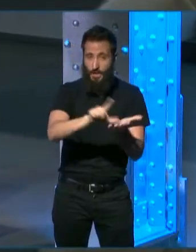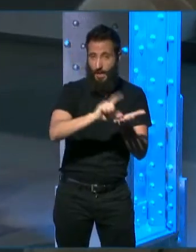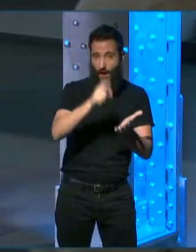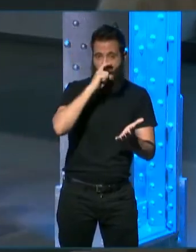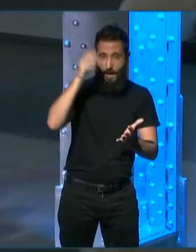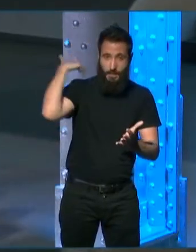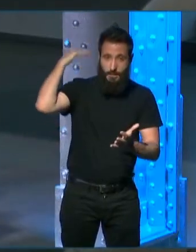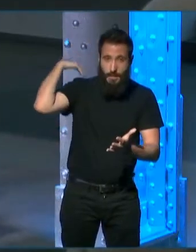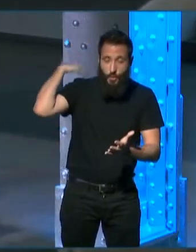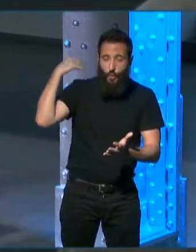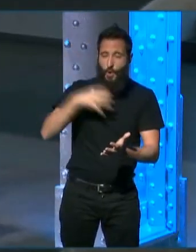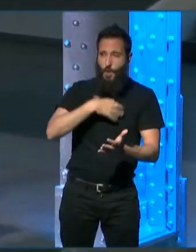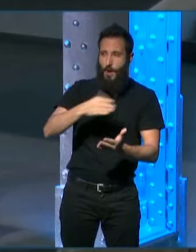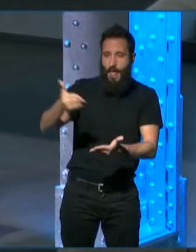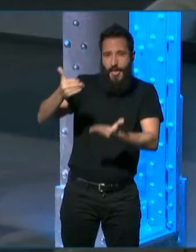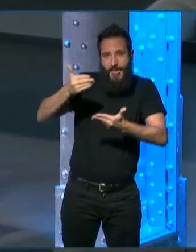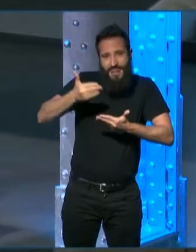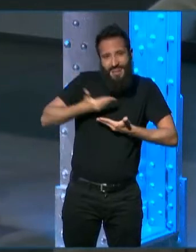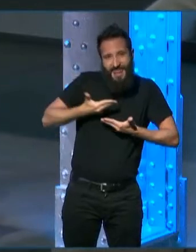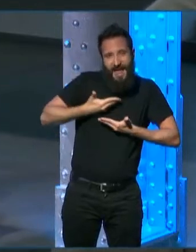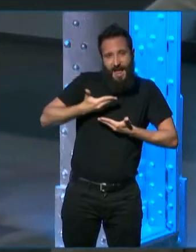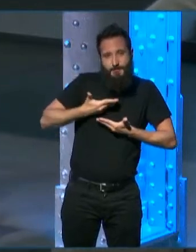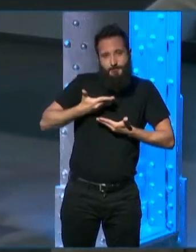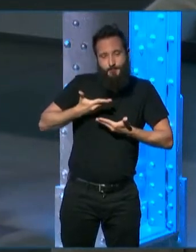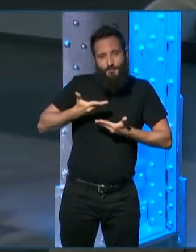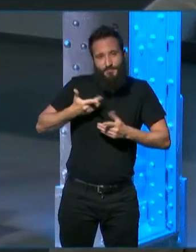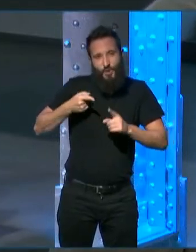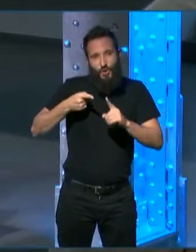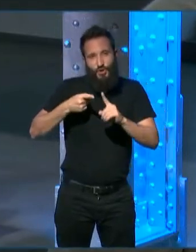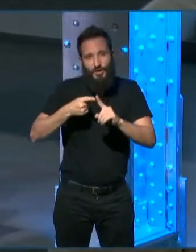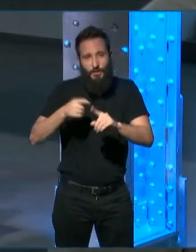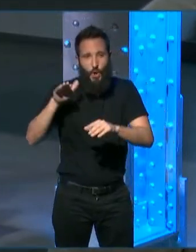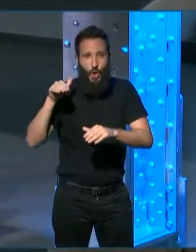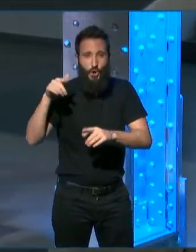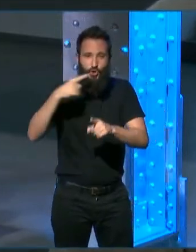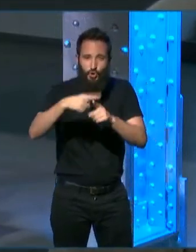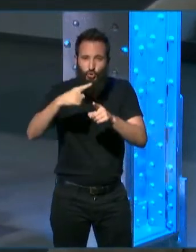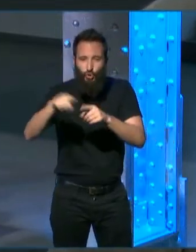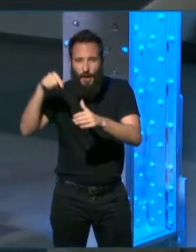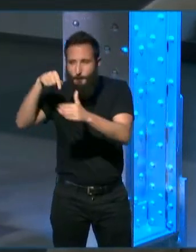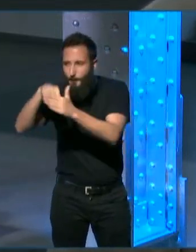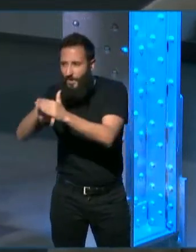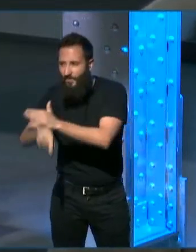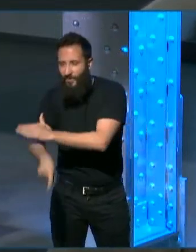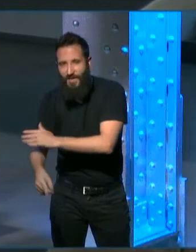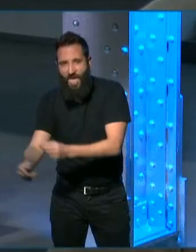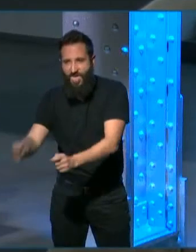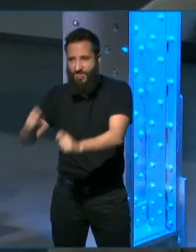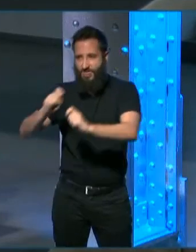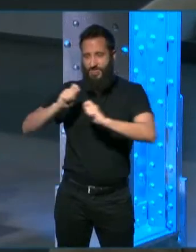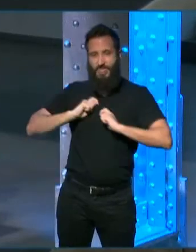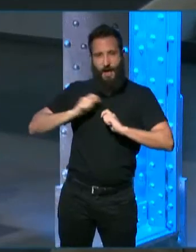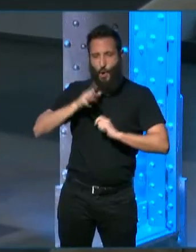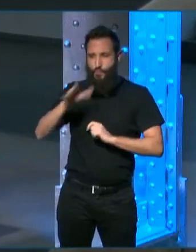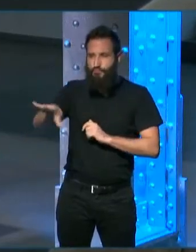modo, nos ayudan a interpretar el relieve de las cosas, la profundidad connotativa de las cosas,